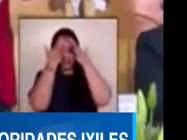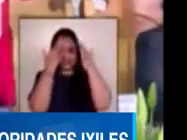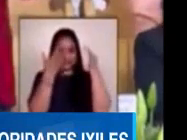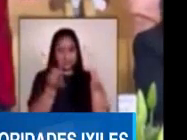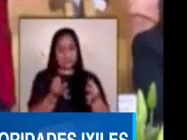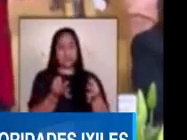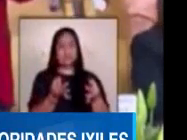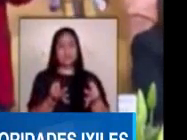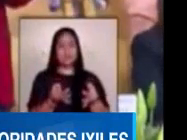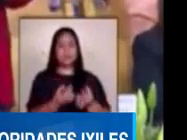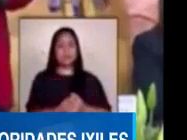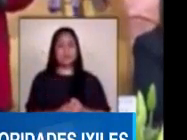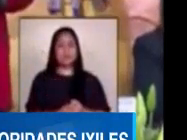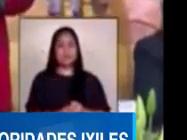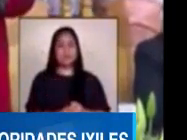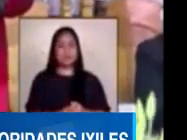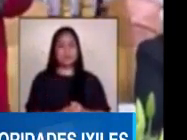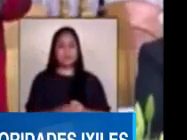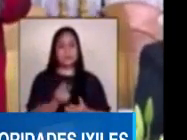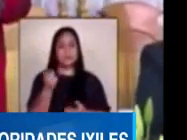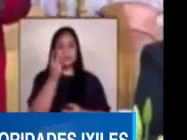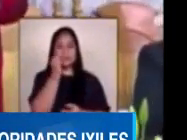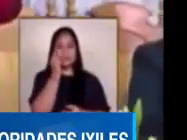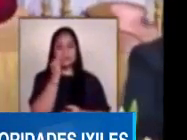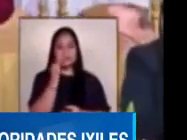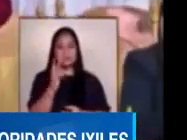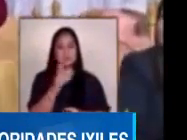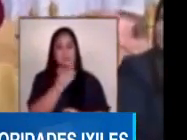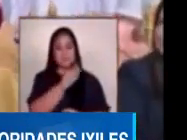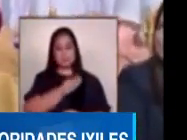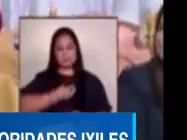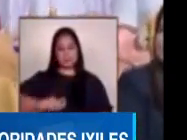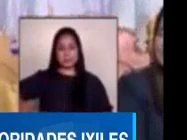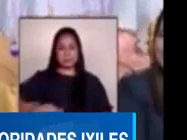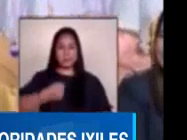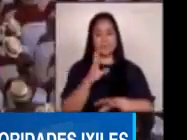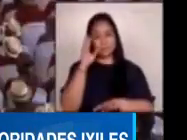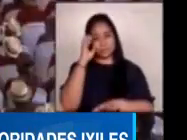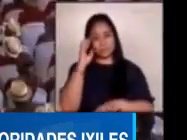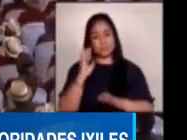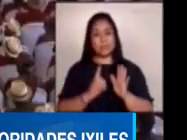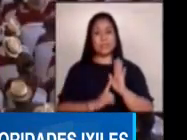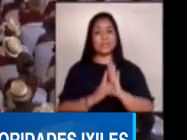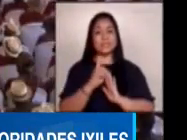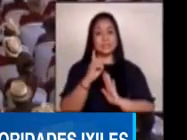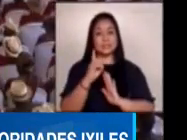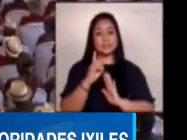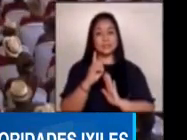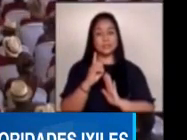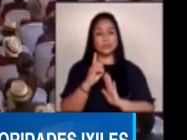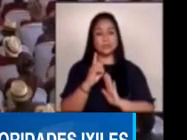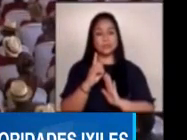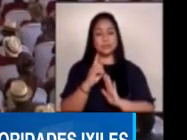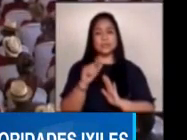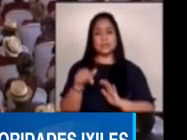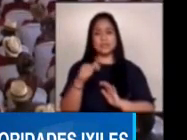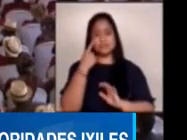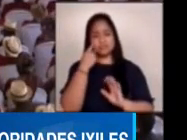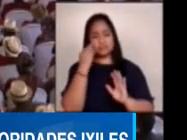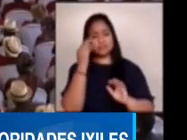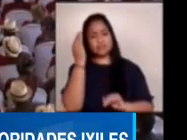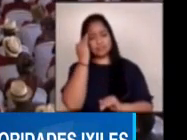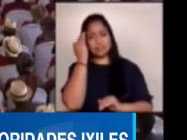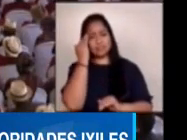tenam por un desarrollo integral por un desarrollo que reconozca la